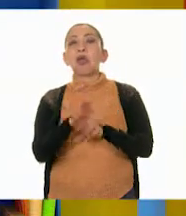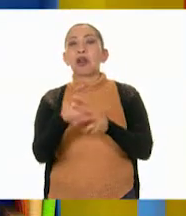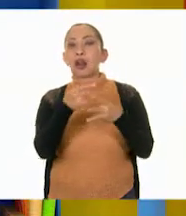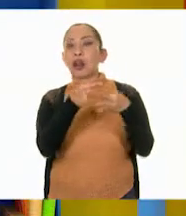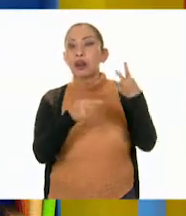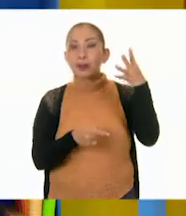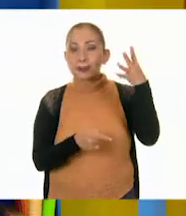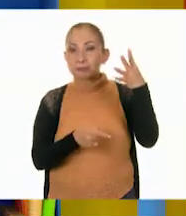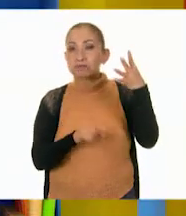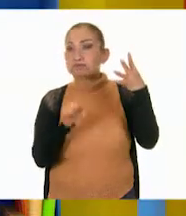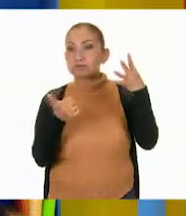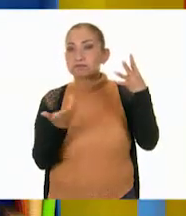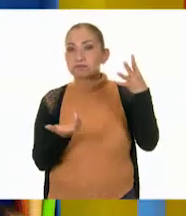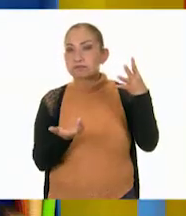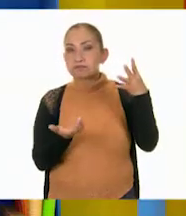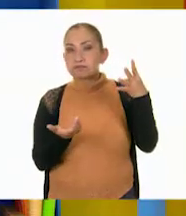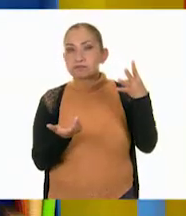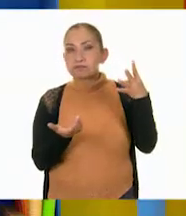¿Sería